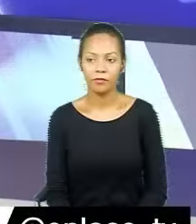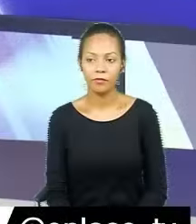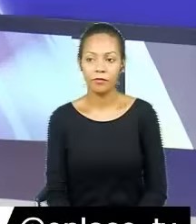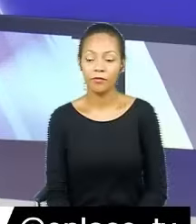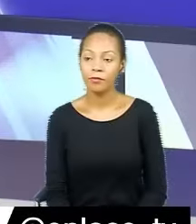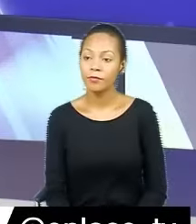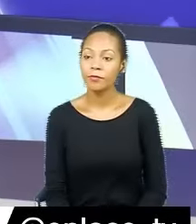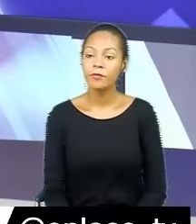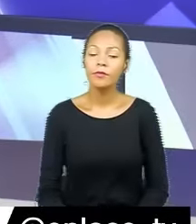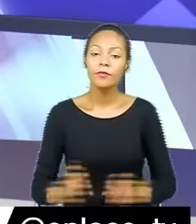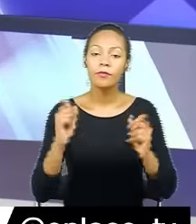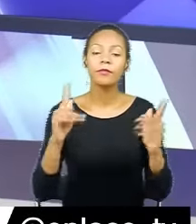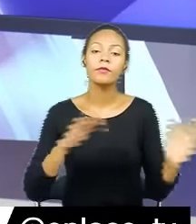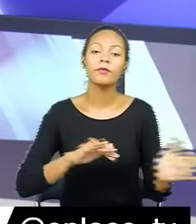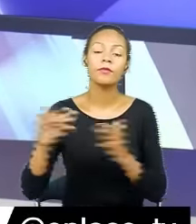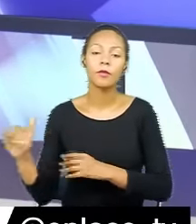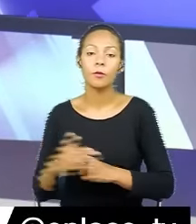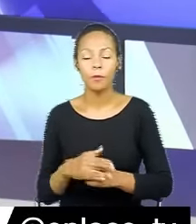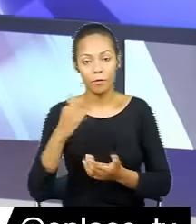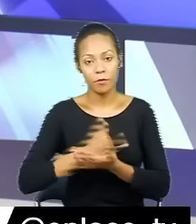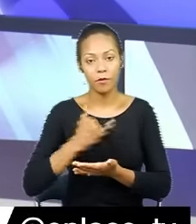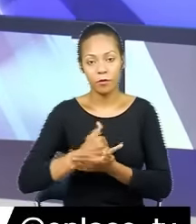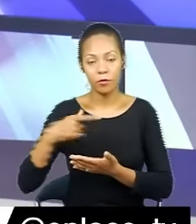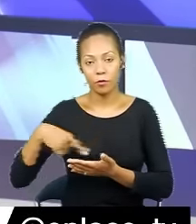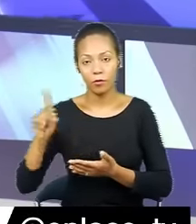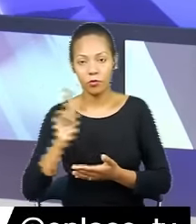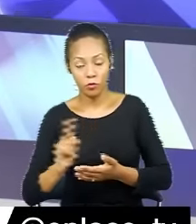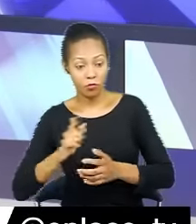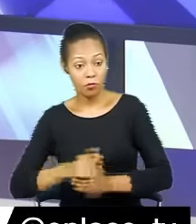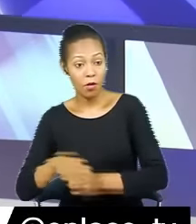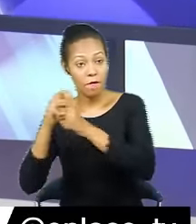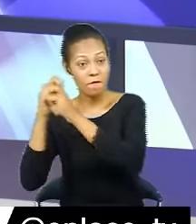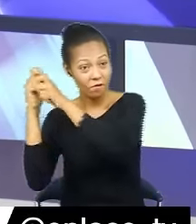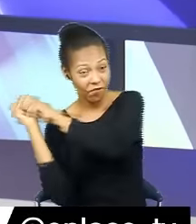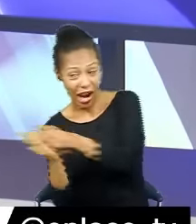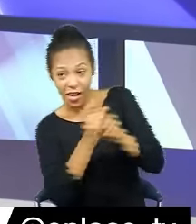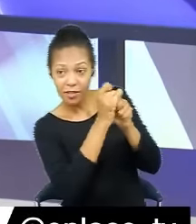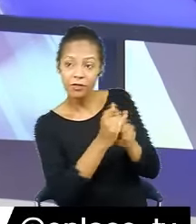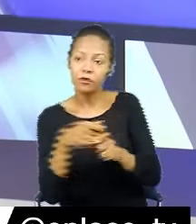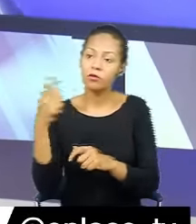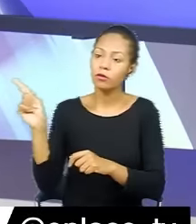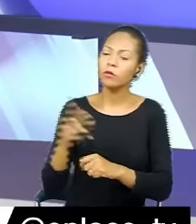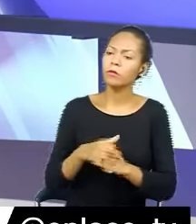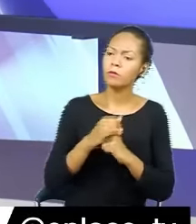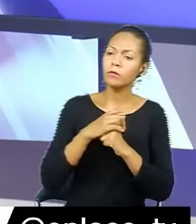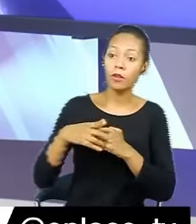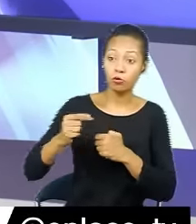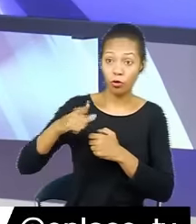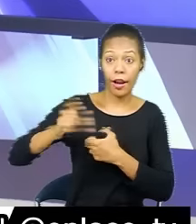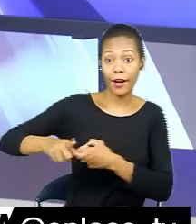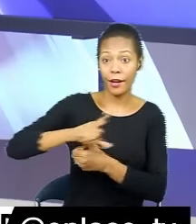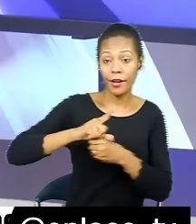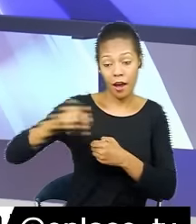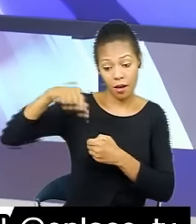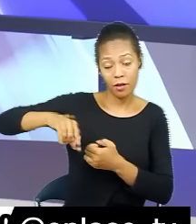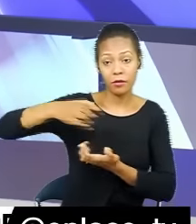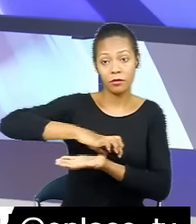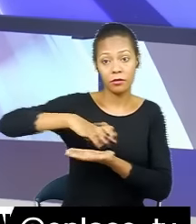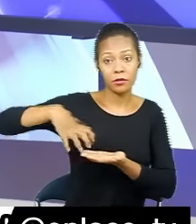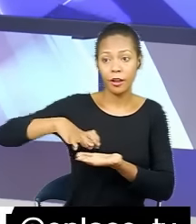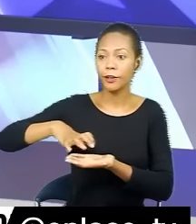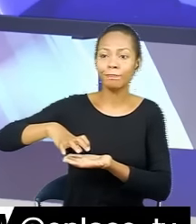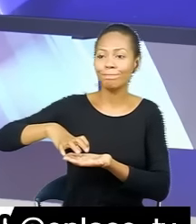En otras noticias, el Comité Ejecutivo de la Federación Colombiana de Béisbol consideró mediante resolución que la liga de esta disciplina en Santander quedó por